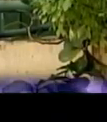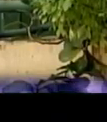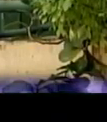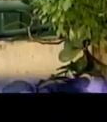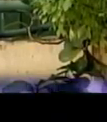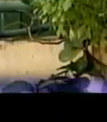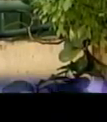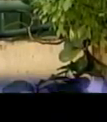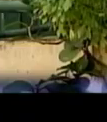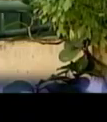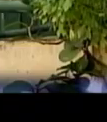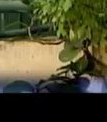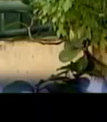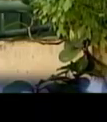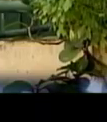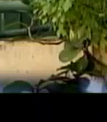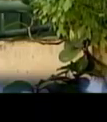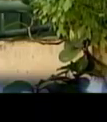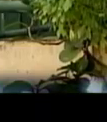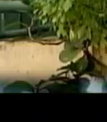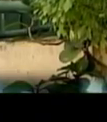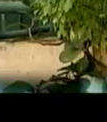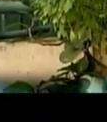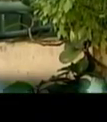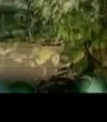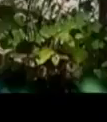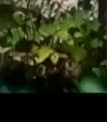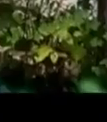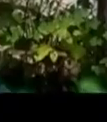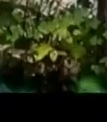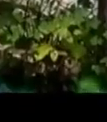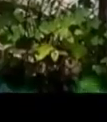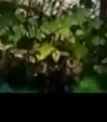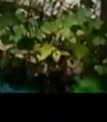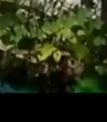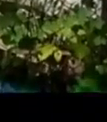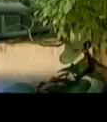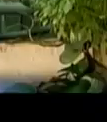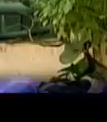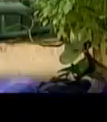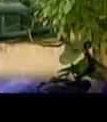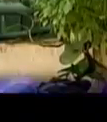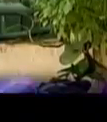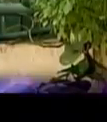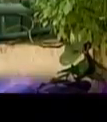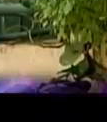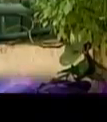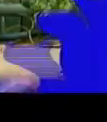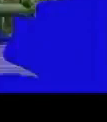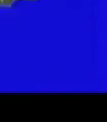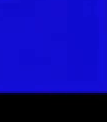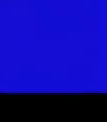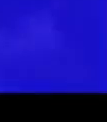reguiletes para ponerlos en nuestro jardín pirulín? ¡Uy, qué tremenda idea!